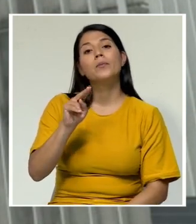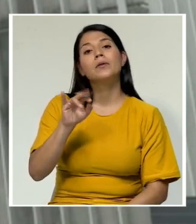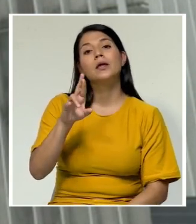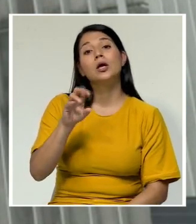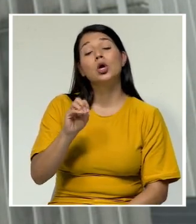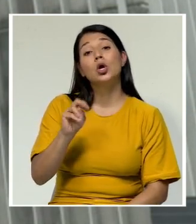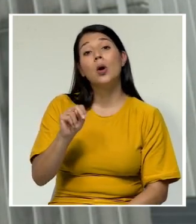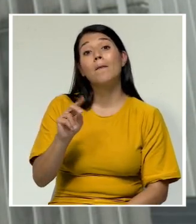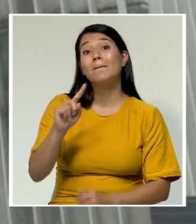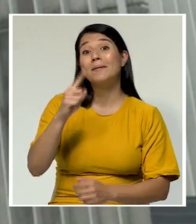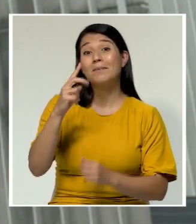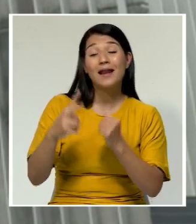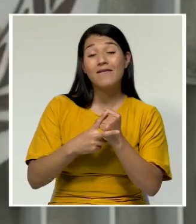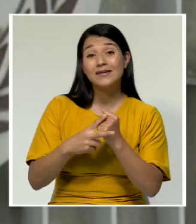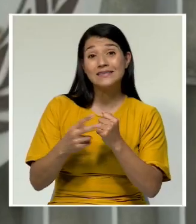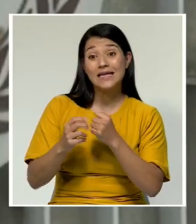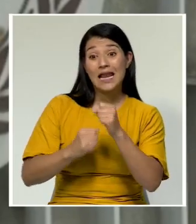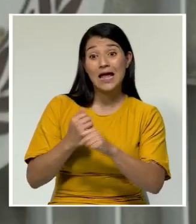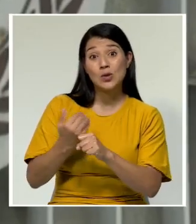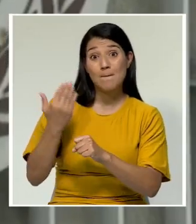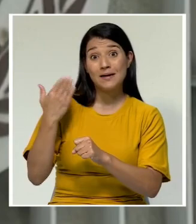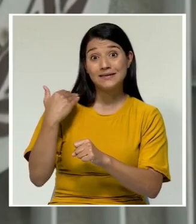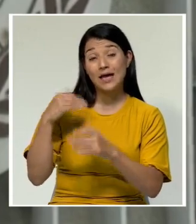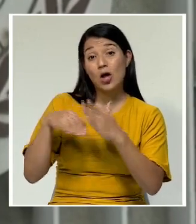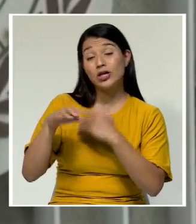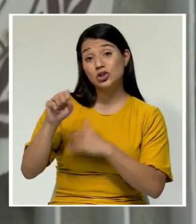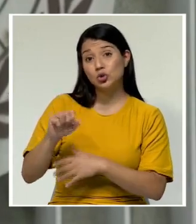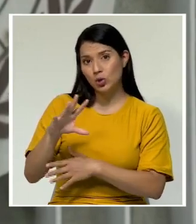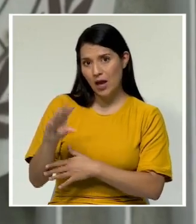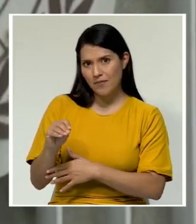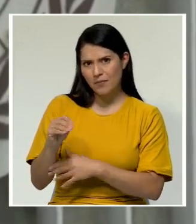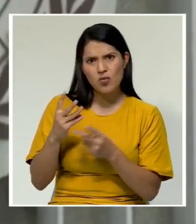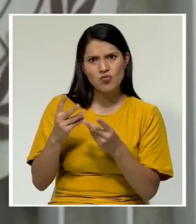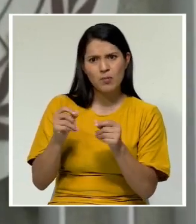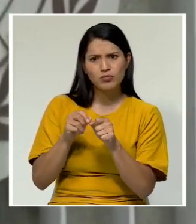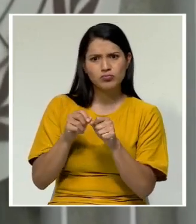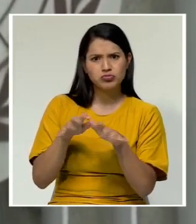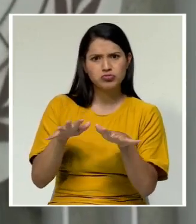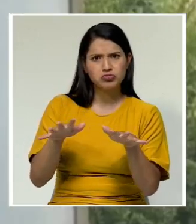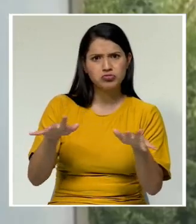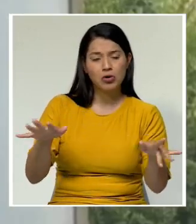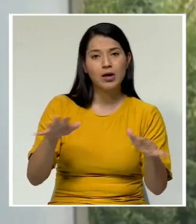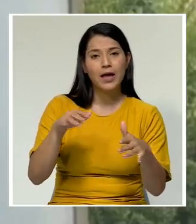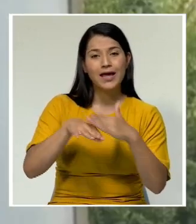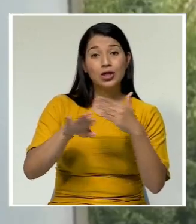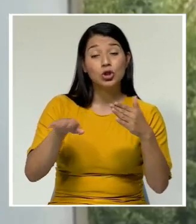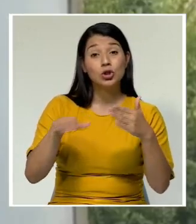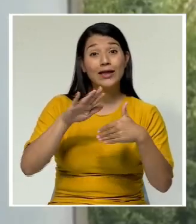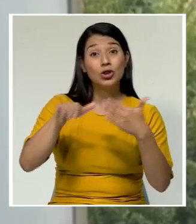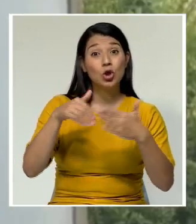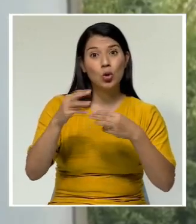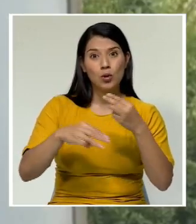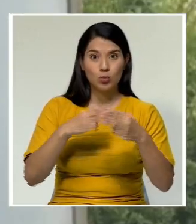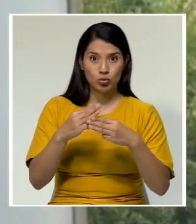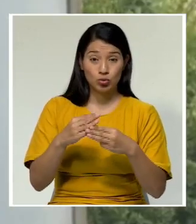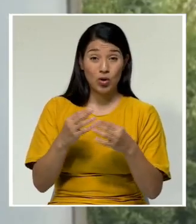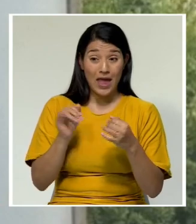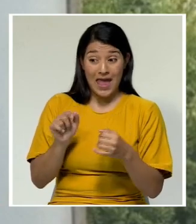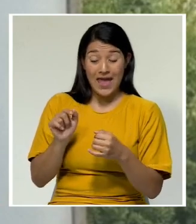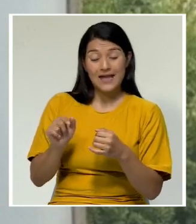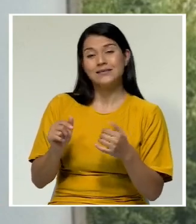Aprendo en Casa Plan Nivelación. Un espacio para nivelar y fortalecer a los estudiantes de primaria de cuarto y quinto año